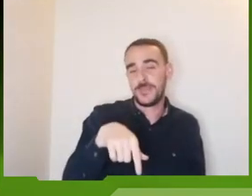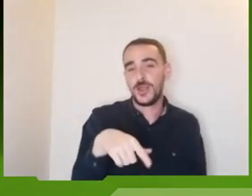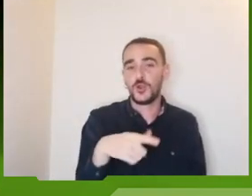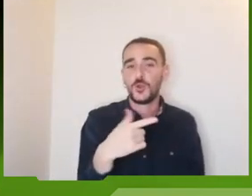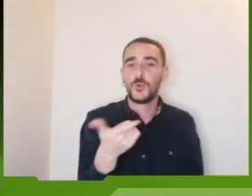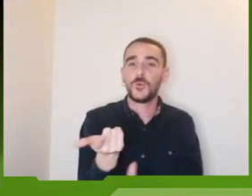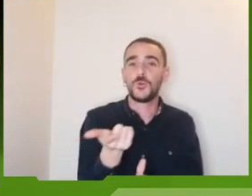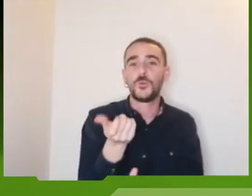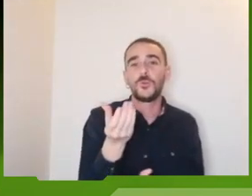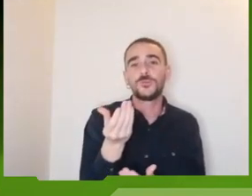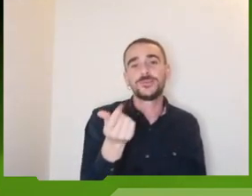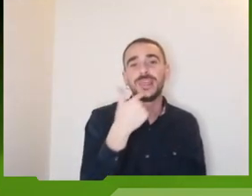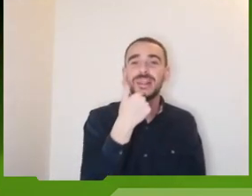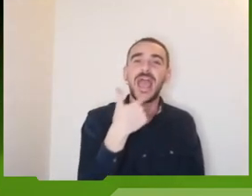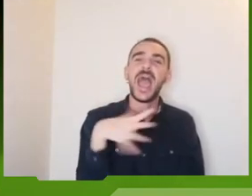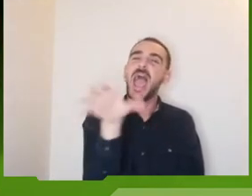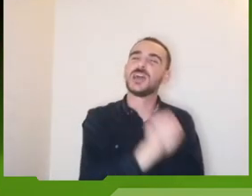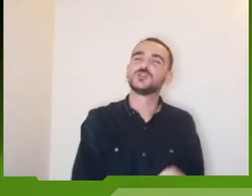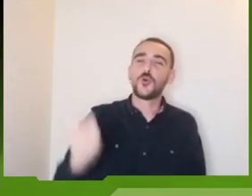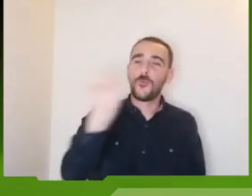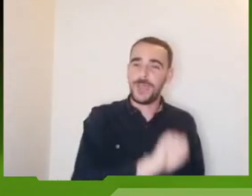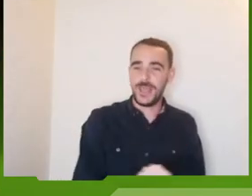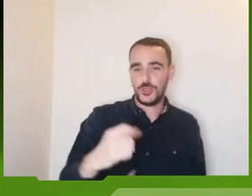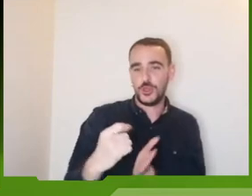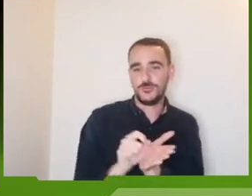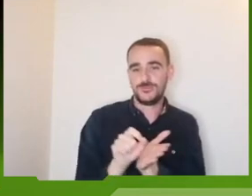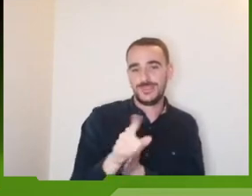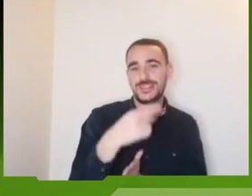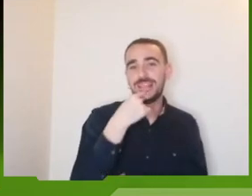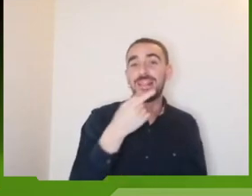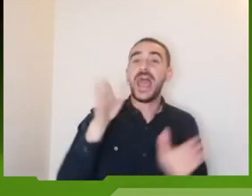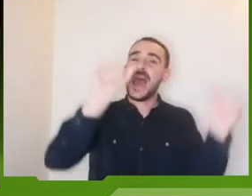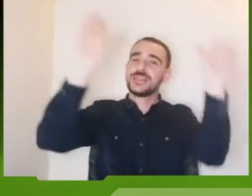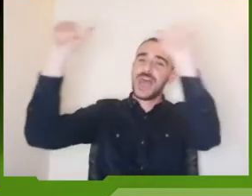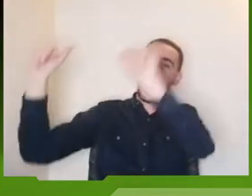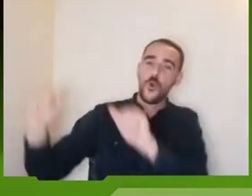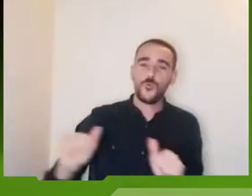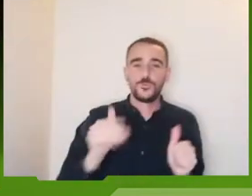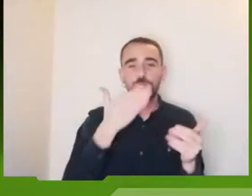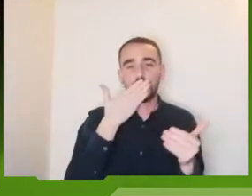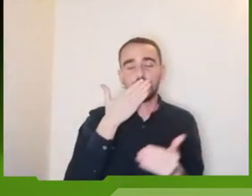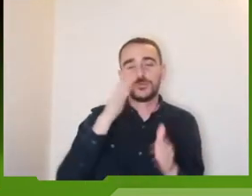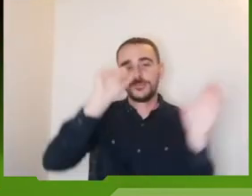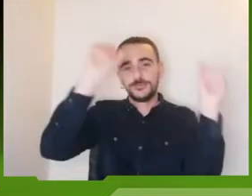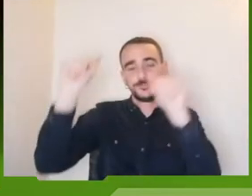Estupendo, pone. Pues chao. Chao. Gracias.